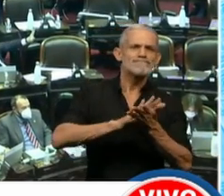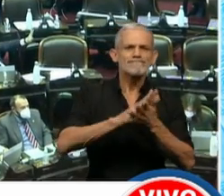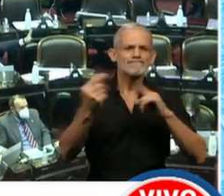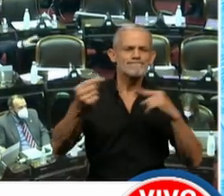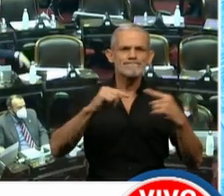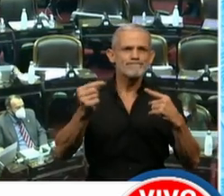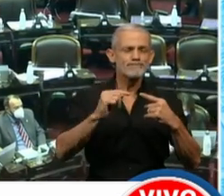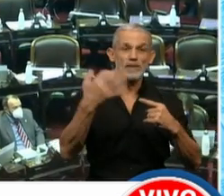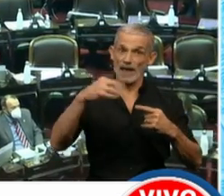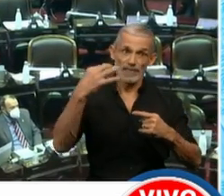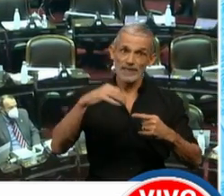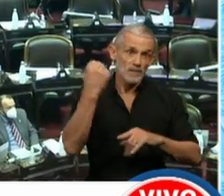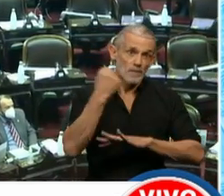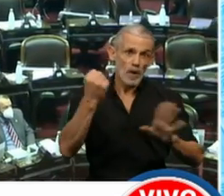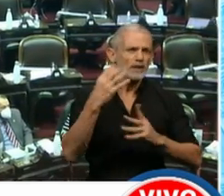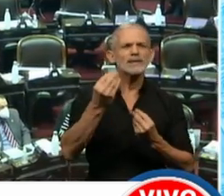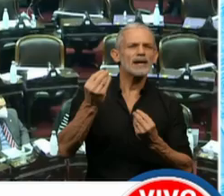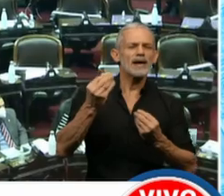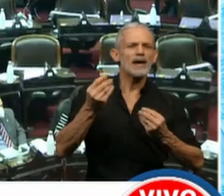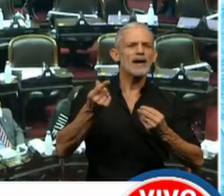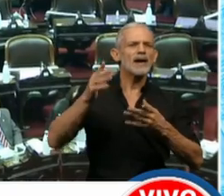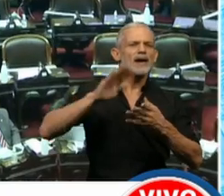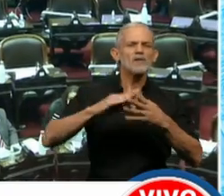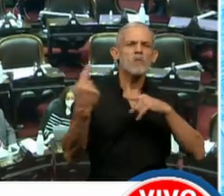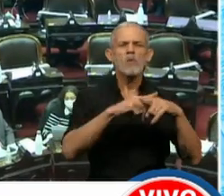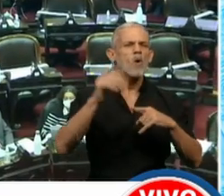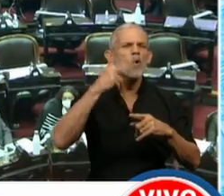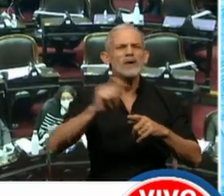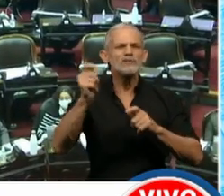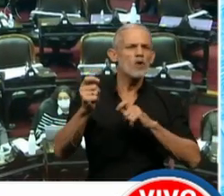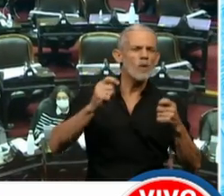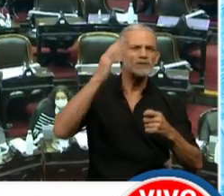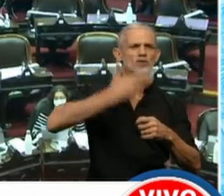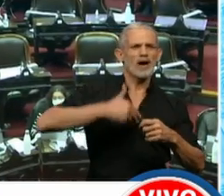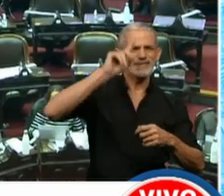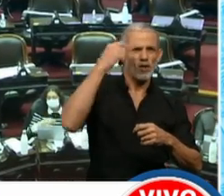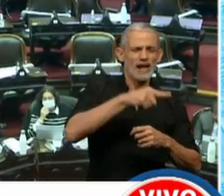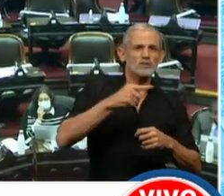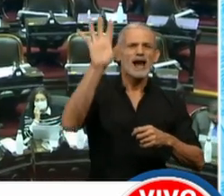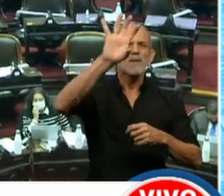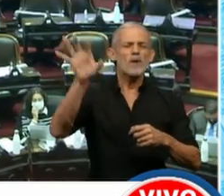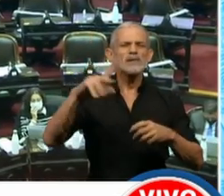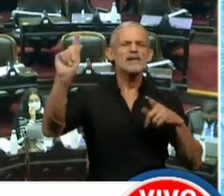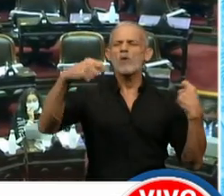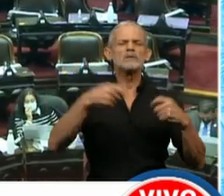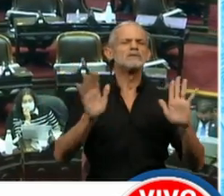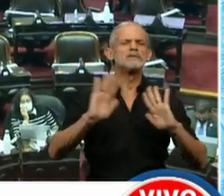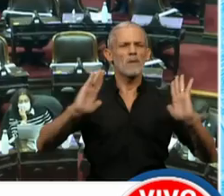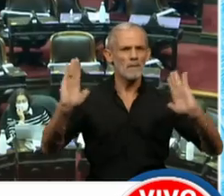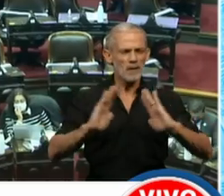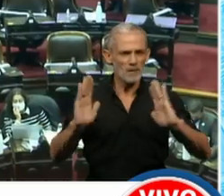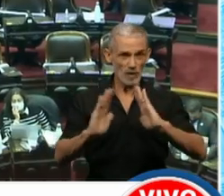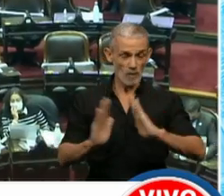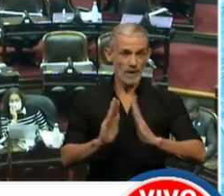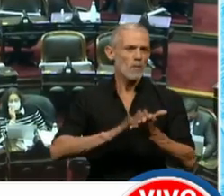considera imperioso reducir el nivel de litigiosidad entre el estado nacional y las jurisdicciones provinciales en el marco